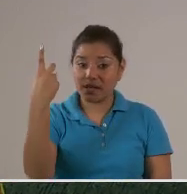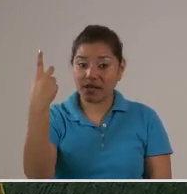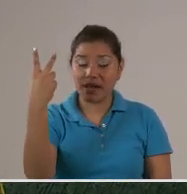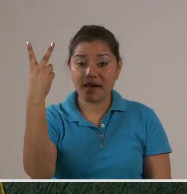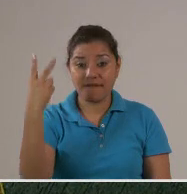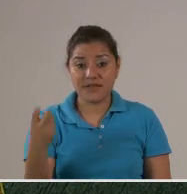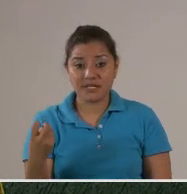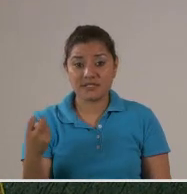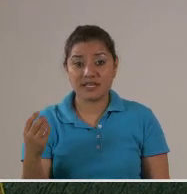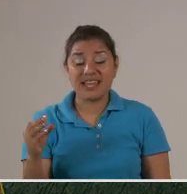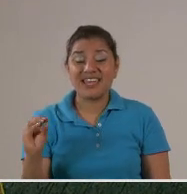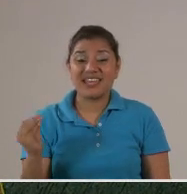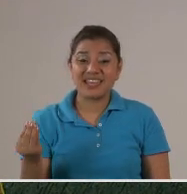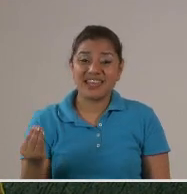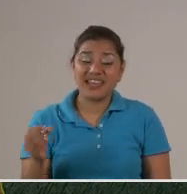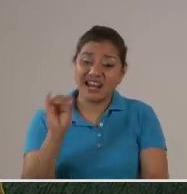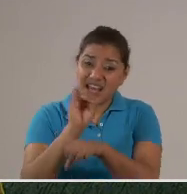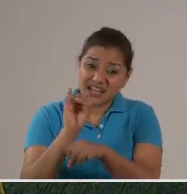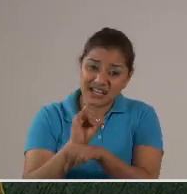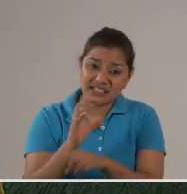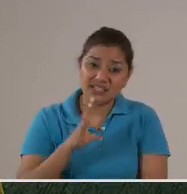ha tenido una unidad